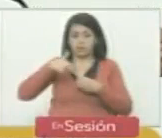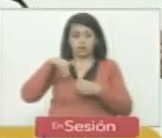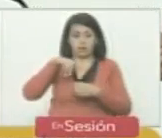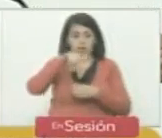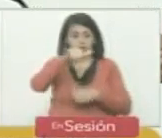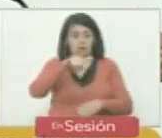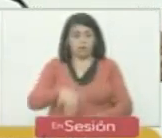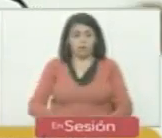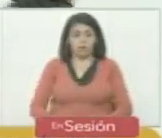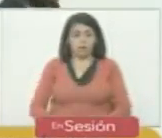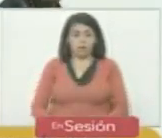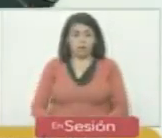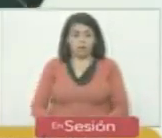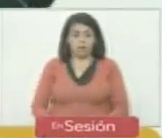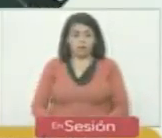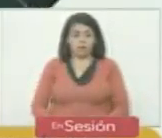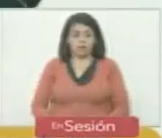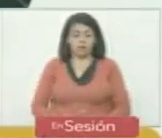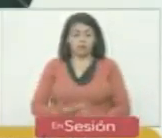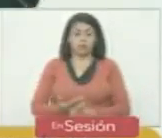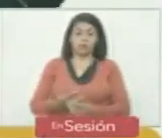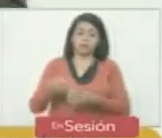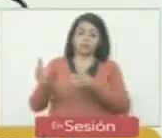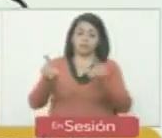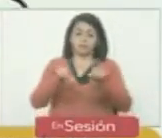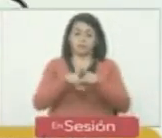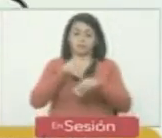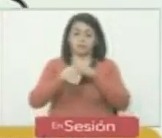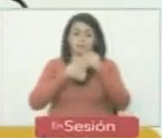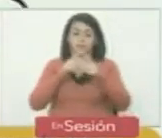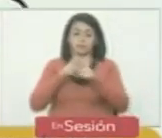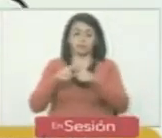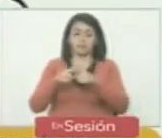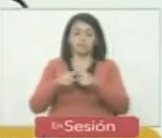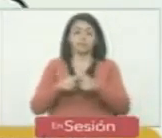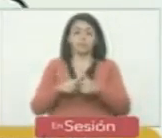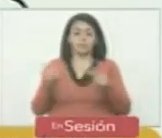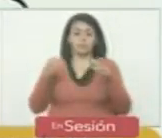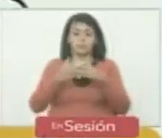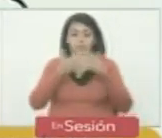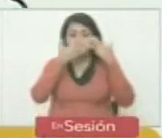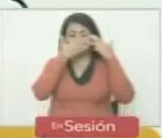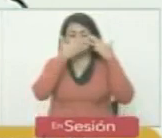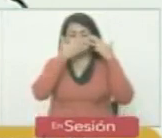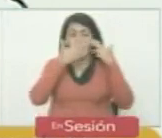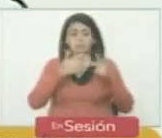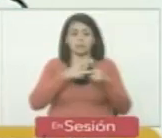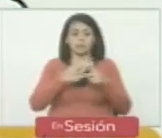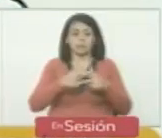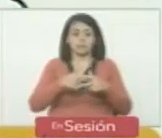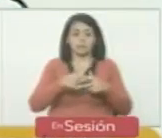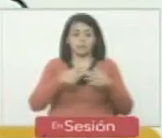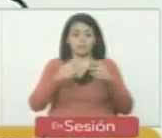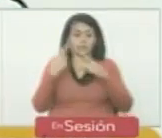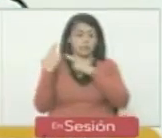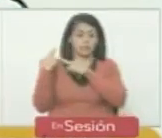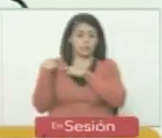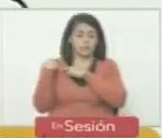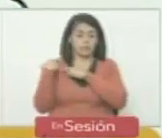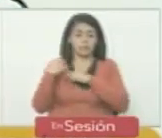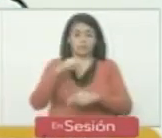avión, un hecho similar se suscitó para el secuestro del diplomático venezolano